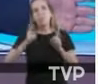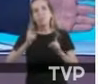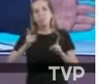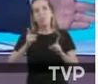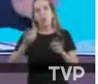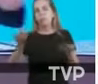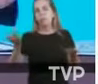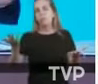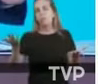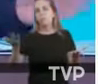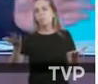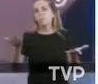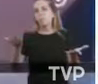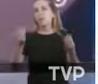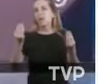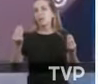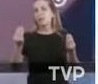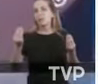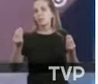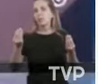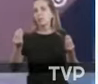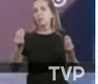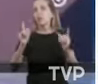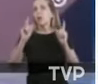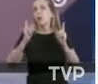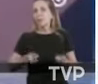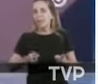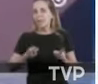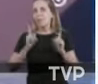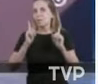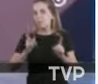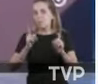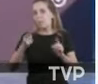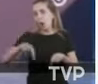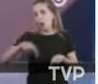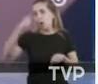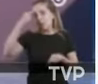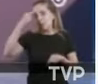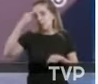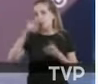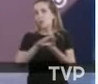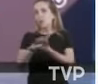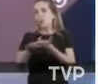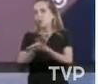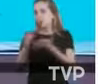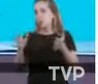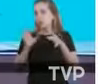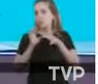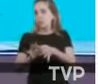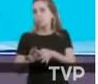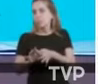pasar, porque inclusive la construcción de la solución tiene que ver con lo que ha